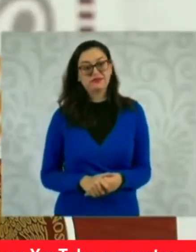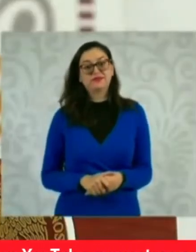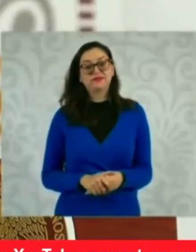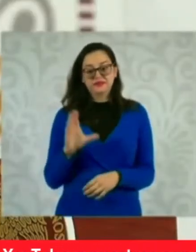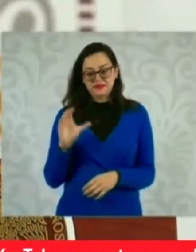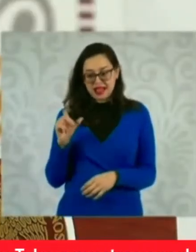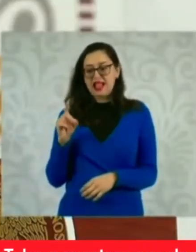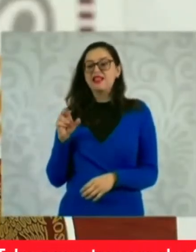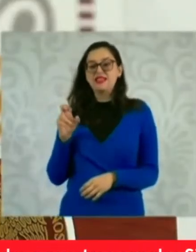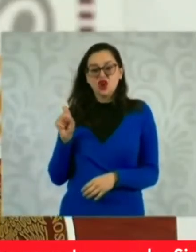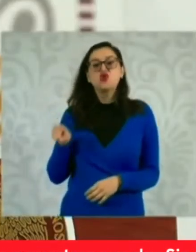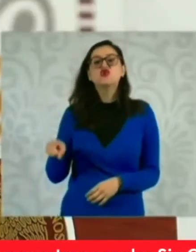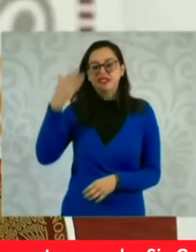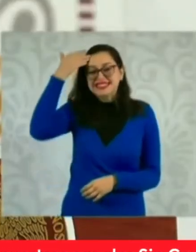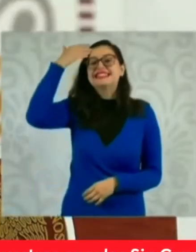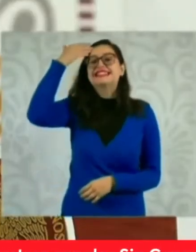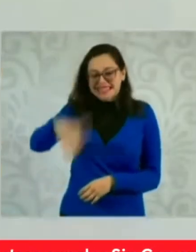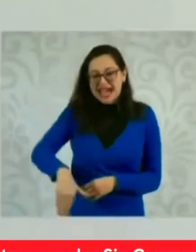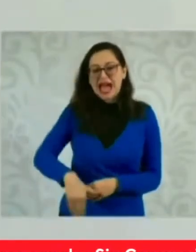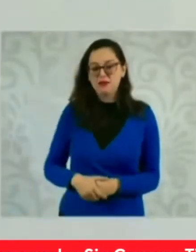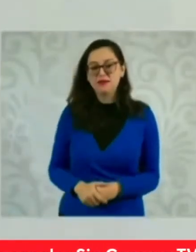Calderón sabía.